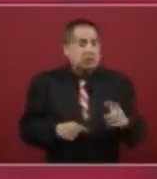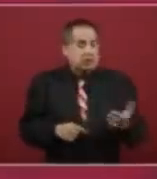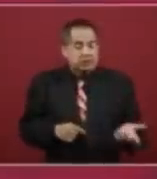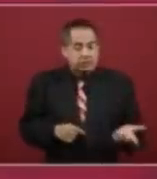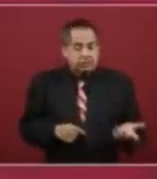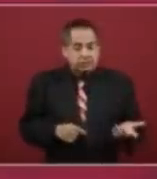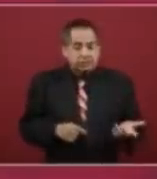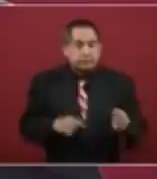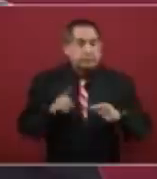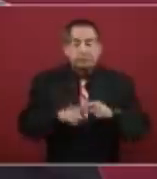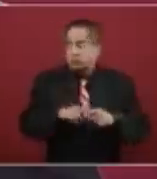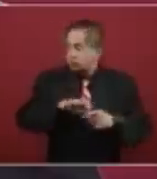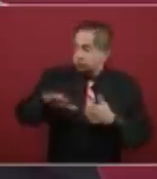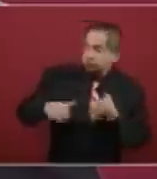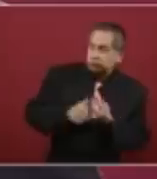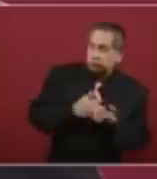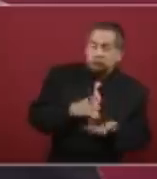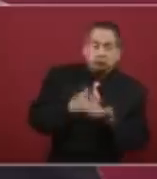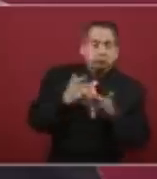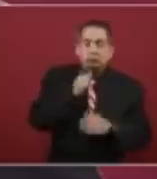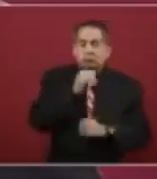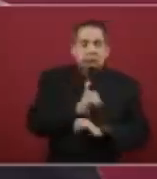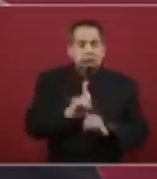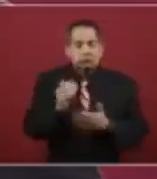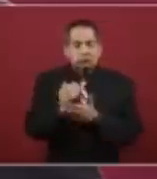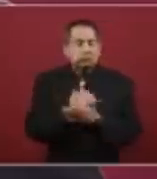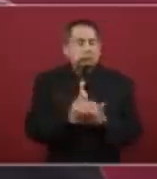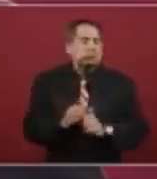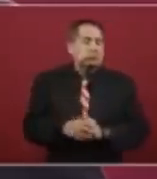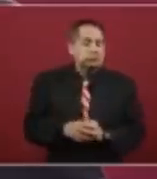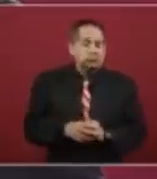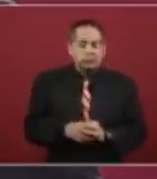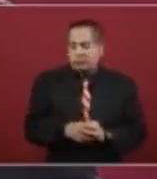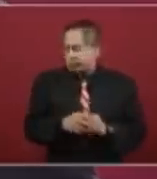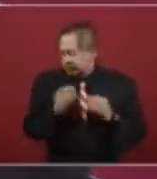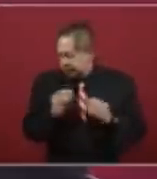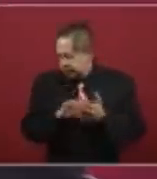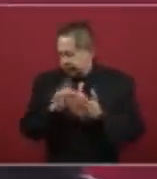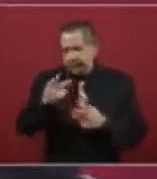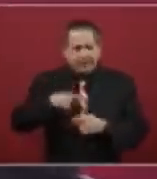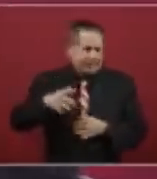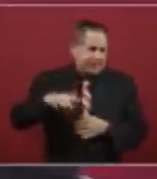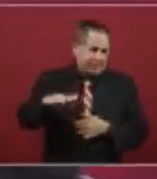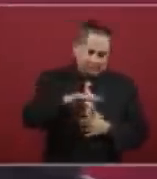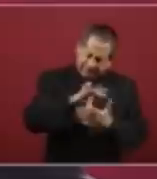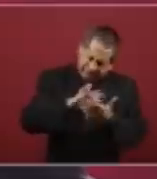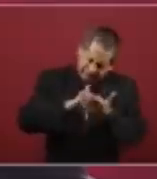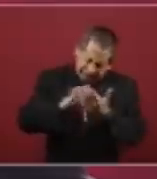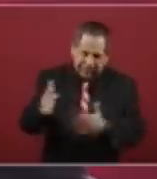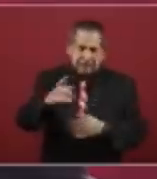pero ya no tienen base social. Y le agradezco mucho a la gente